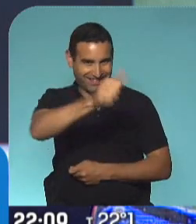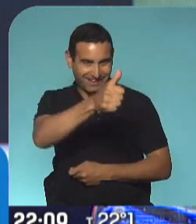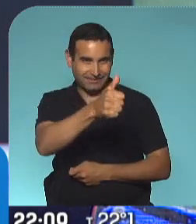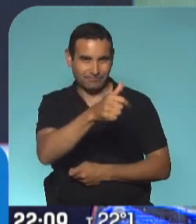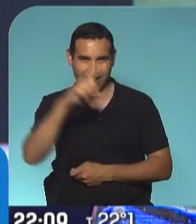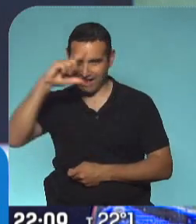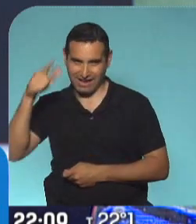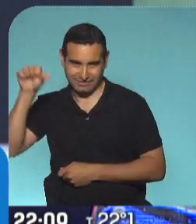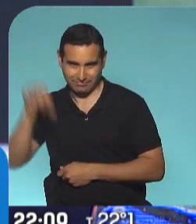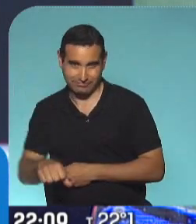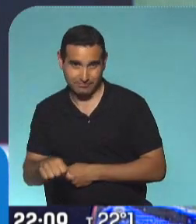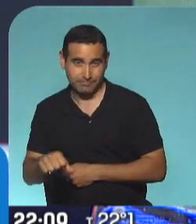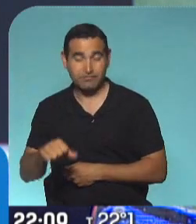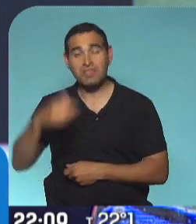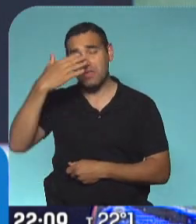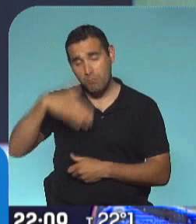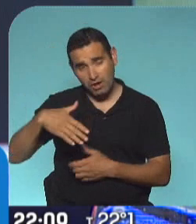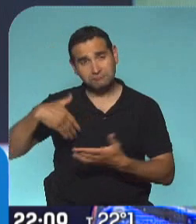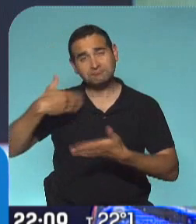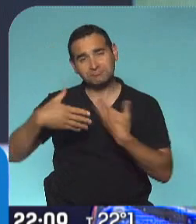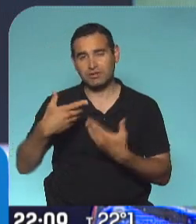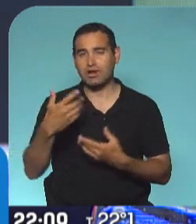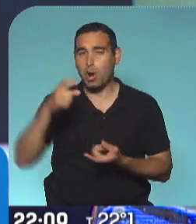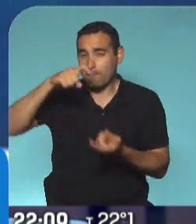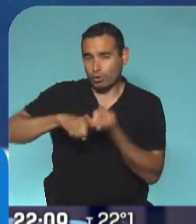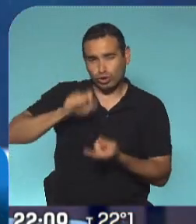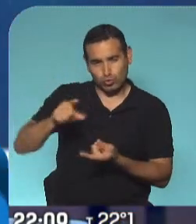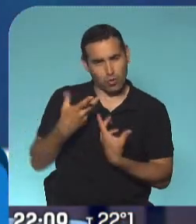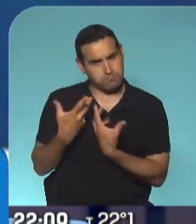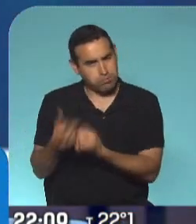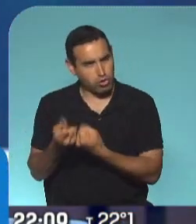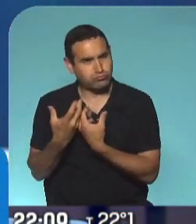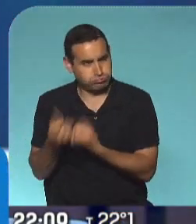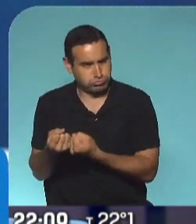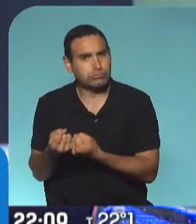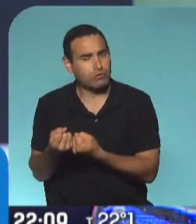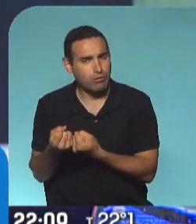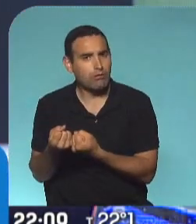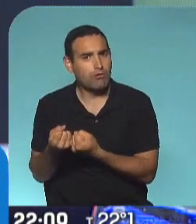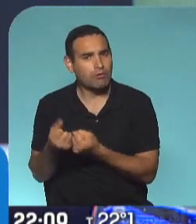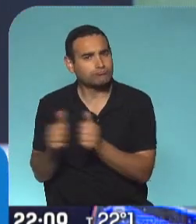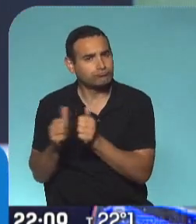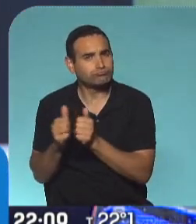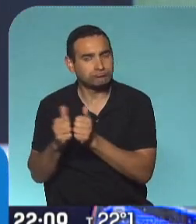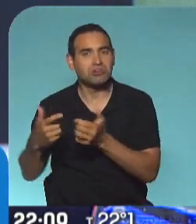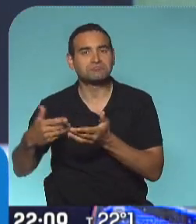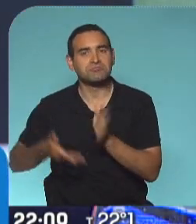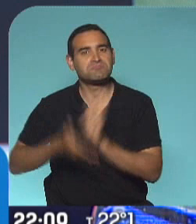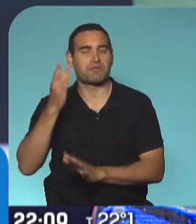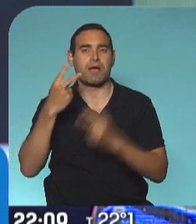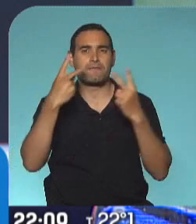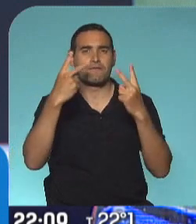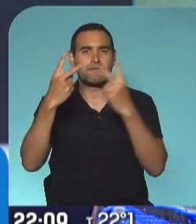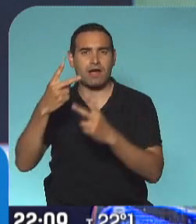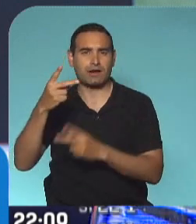atrás. Después, con ayuda de su mujer, según la biografía que he estado viendo por ahí, salió a recorrer el país